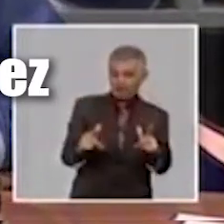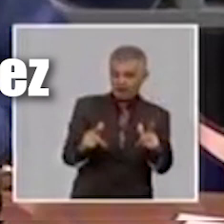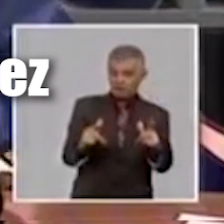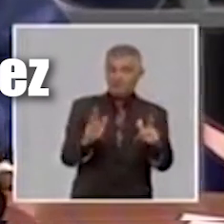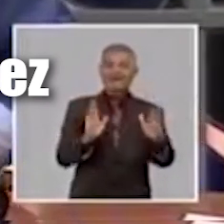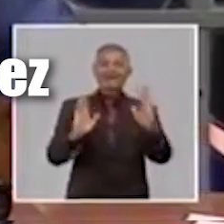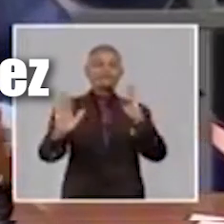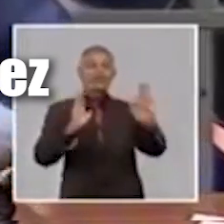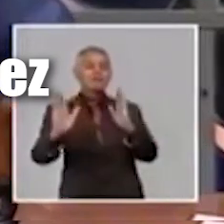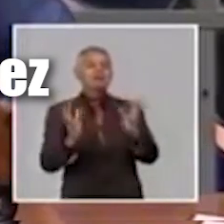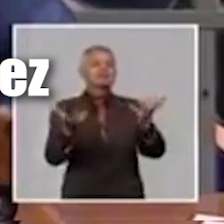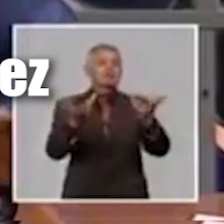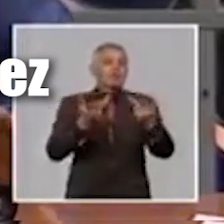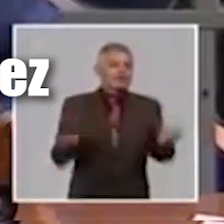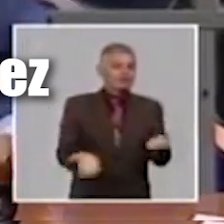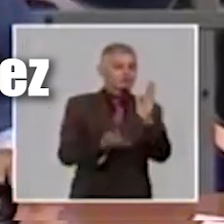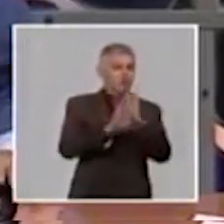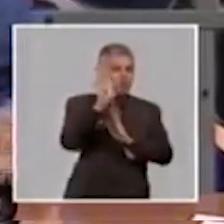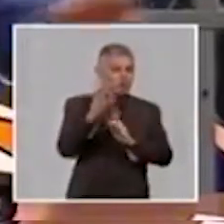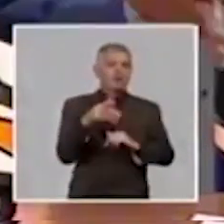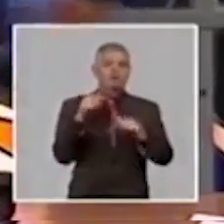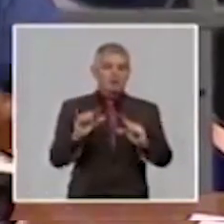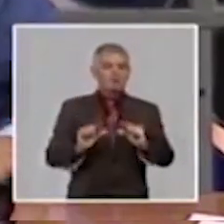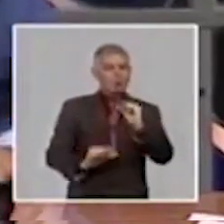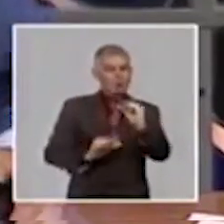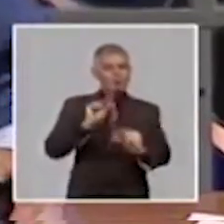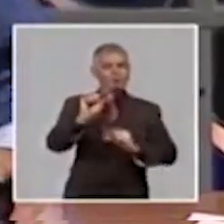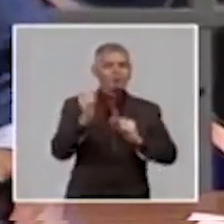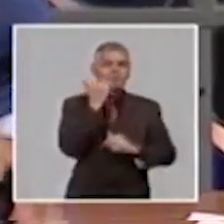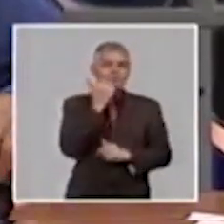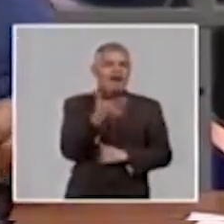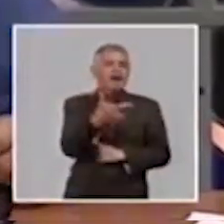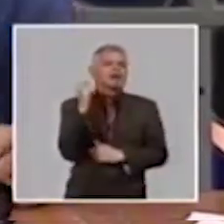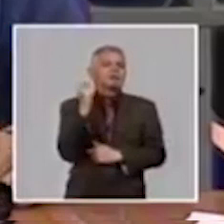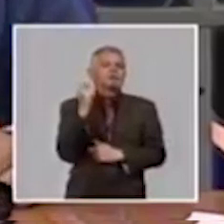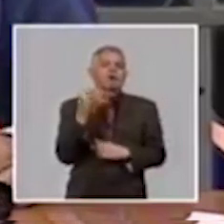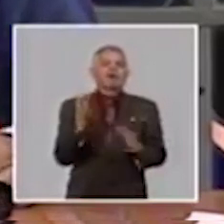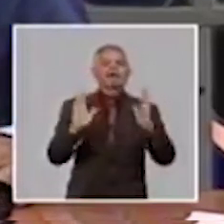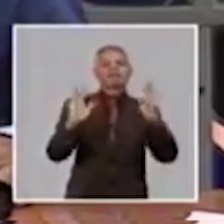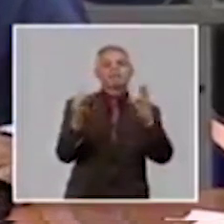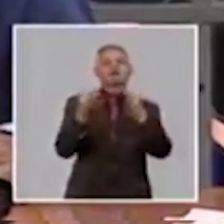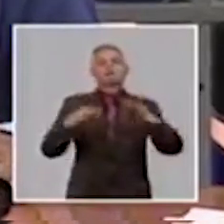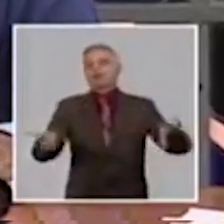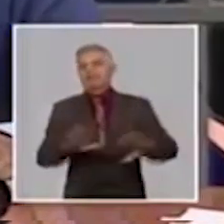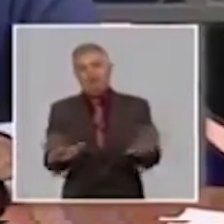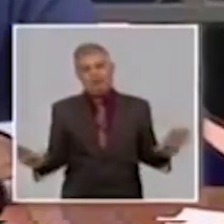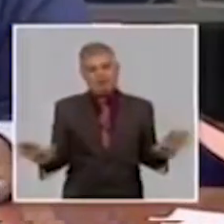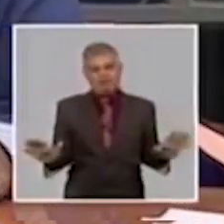de recuperación, estaremos llegando más rápido también a la normalidad del país para entonces empezar con la estrategia